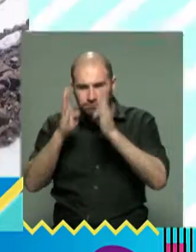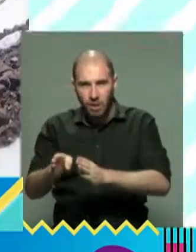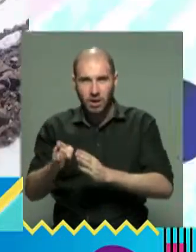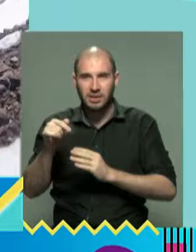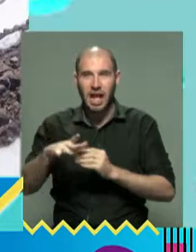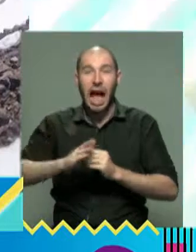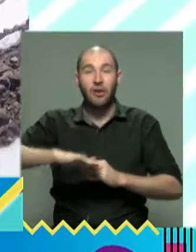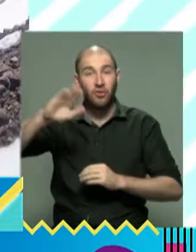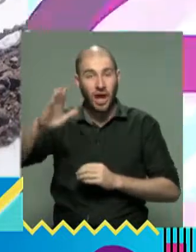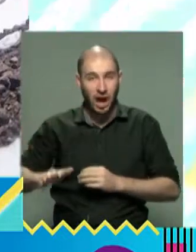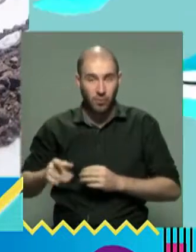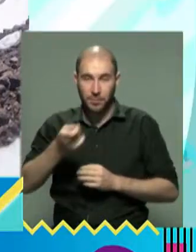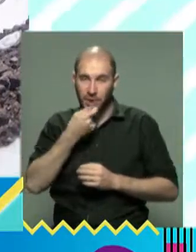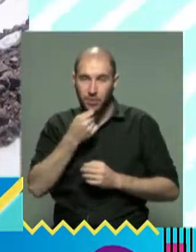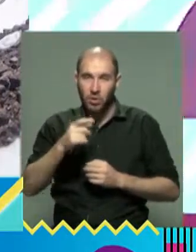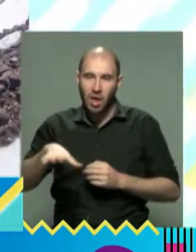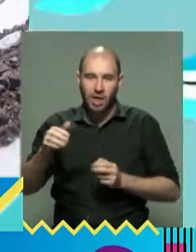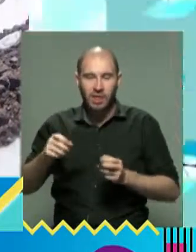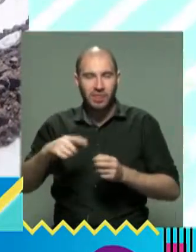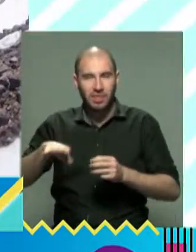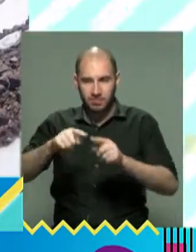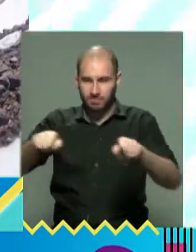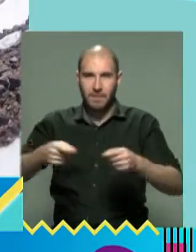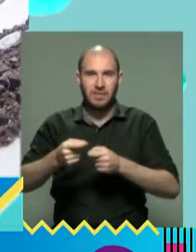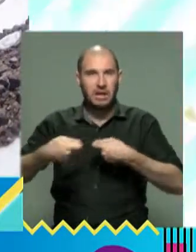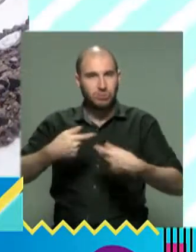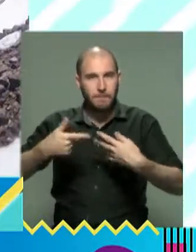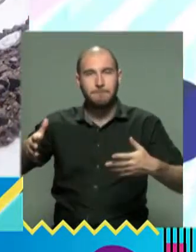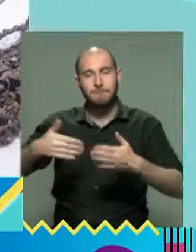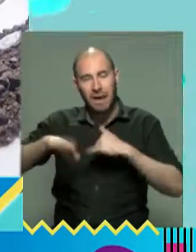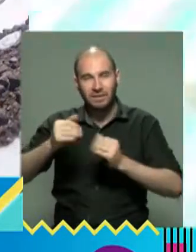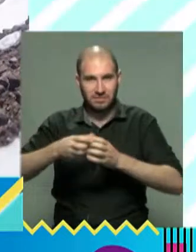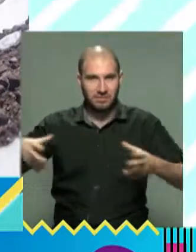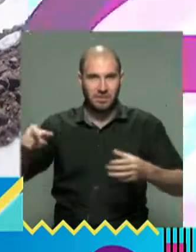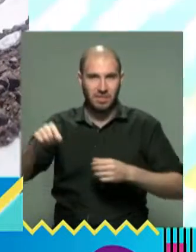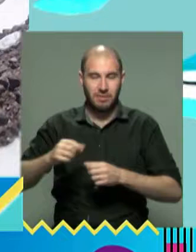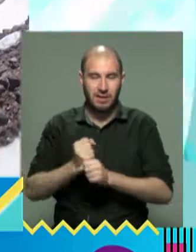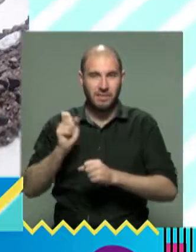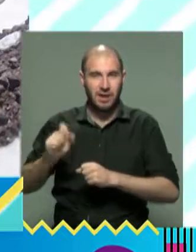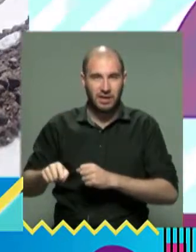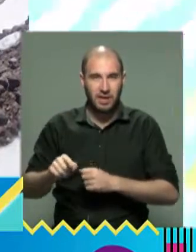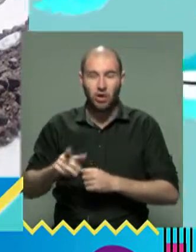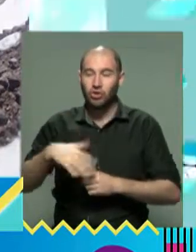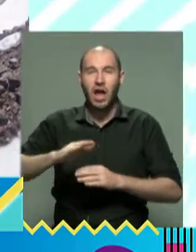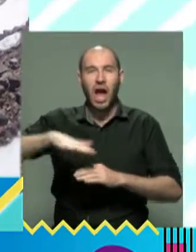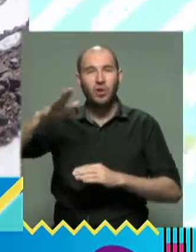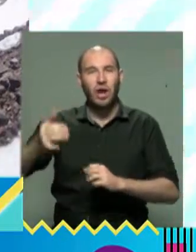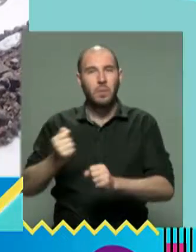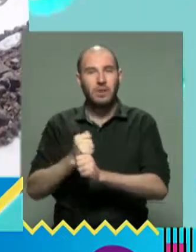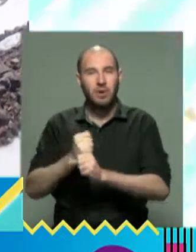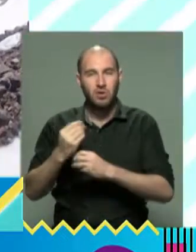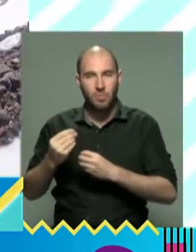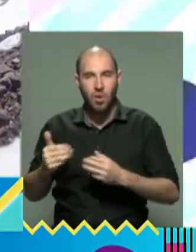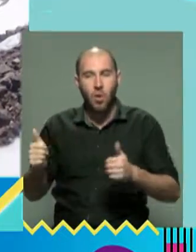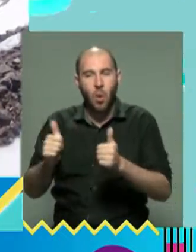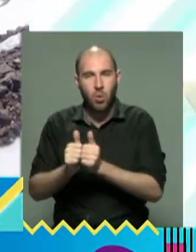puntualmente en Aconcagua, que es el mercado más grande que tiene Mendoza para poder trabajar, en Aconcagua nosotros trabajamos